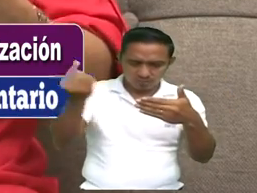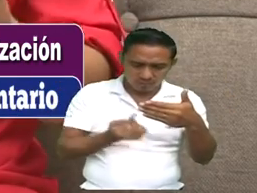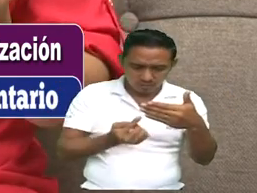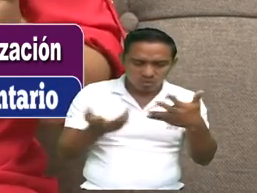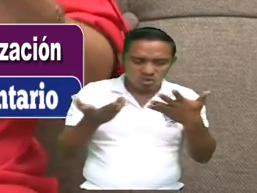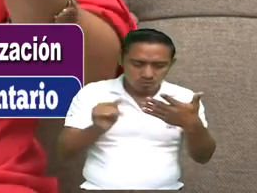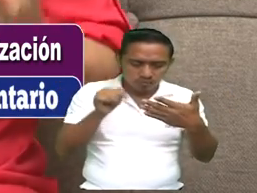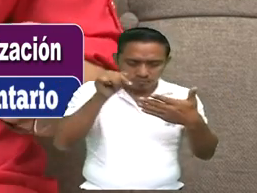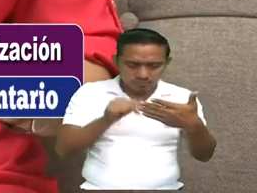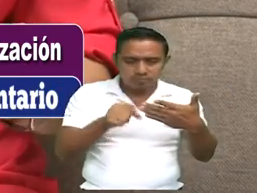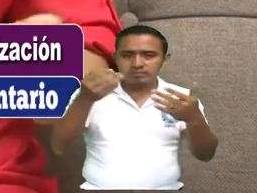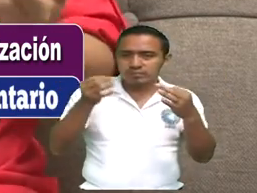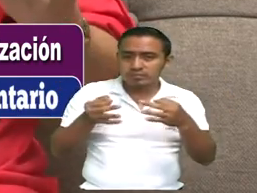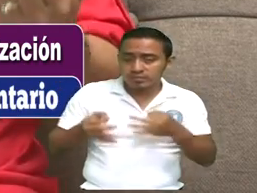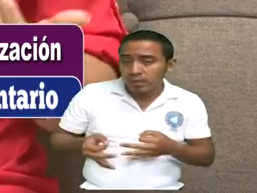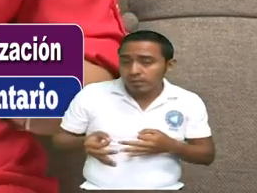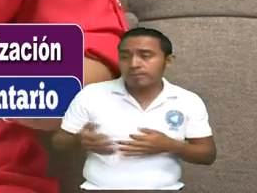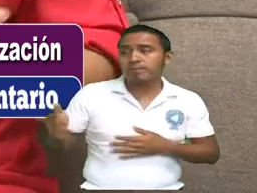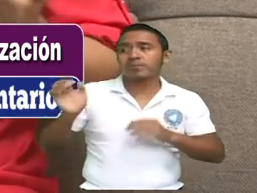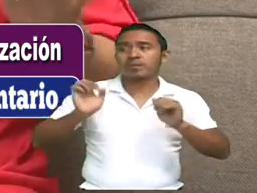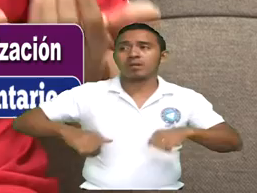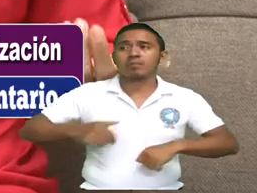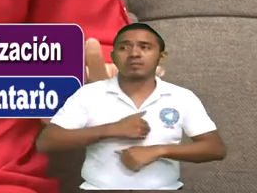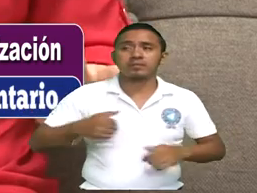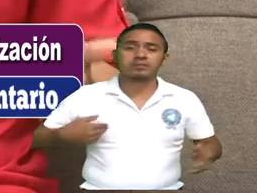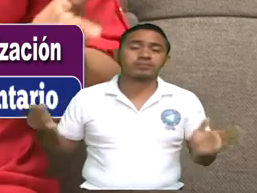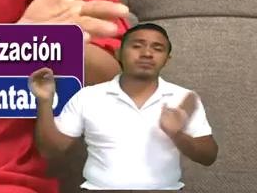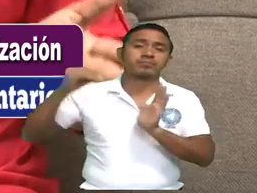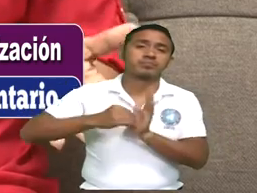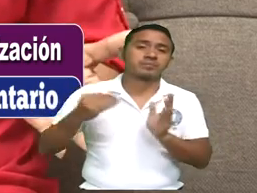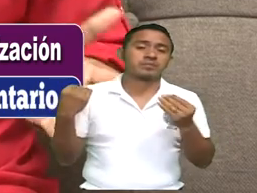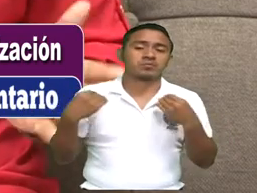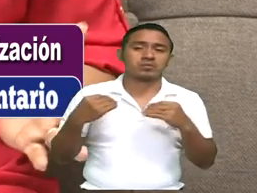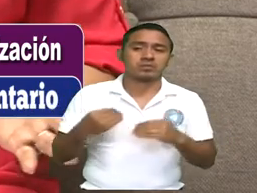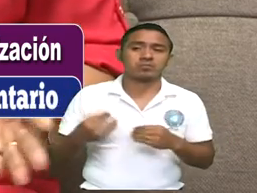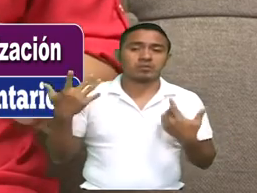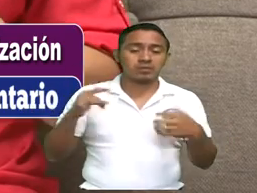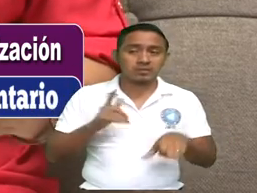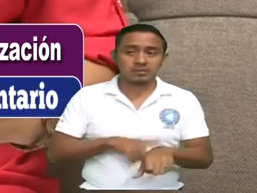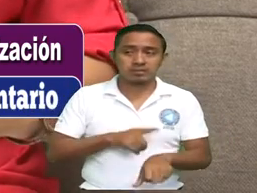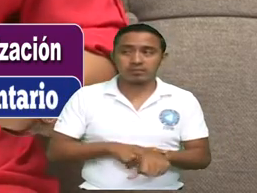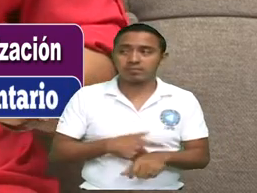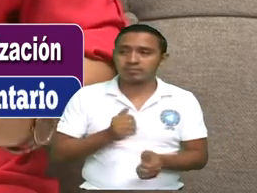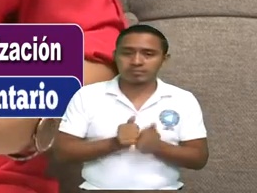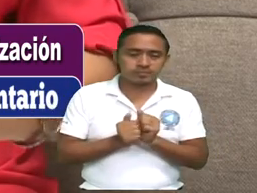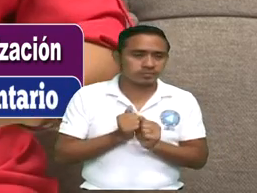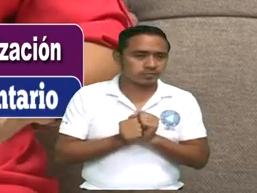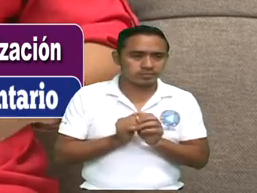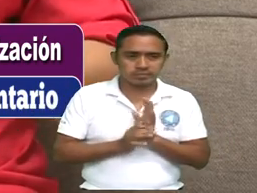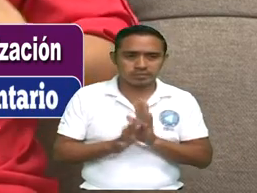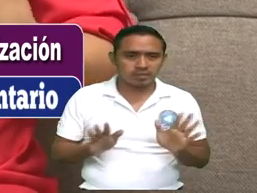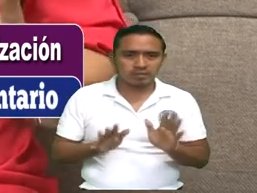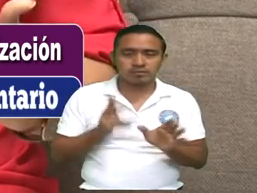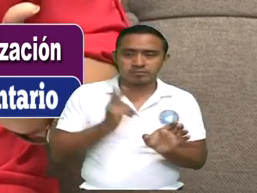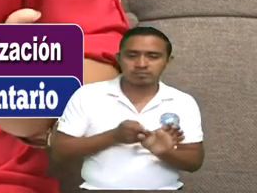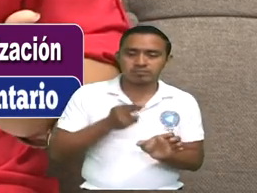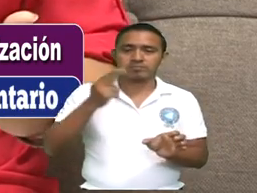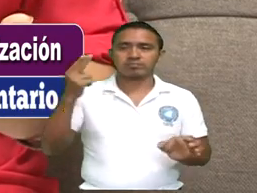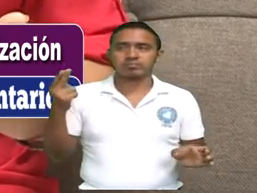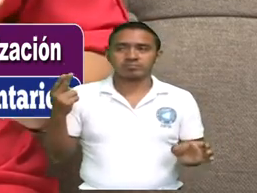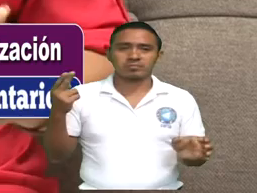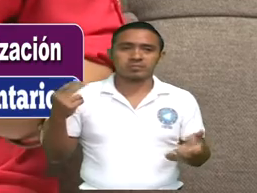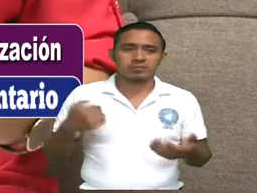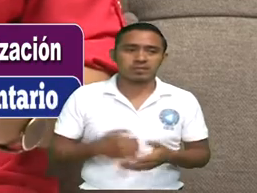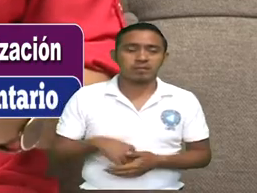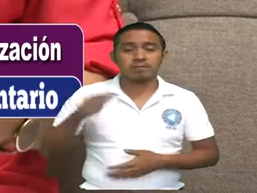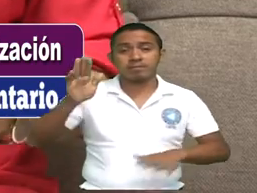cómo viene, en qué situación, y que lo podamos insertar al sistema educativo en cualquier momento y que no haya también esa deserción